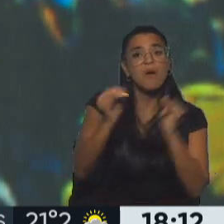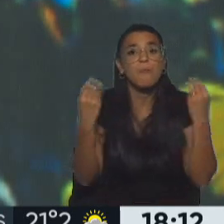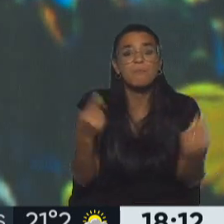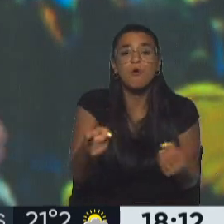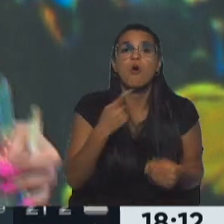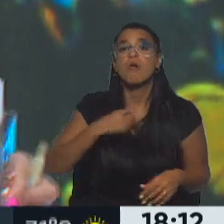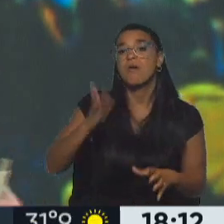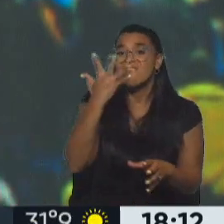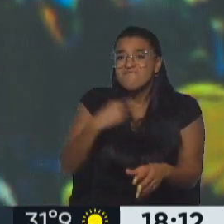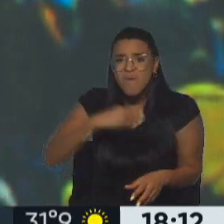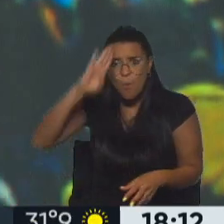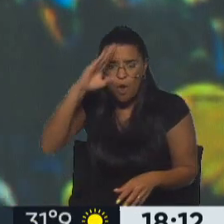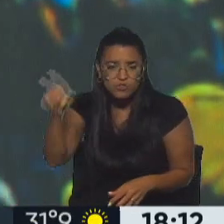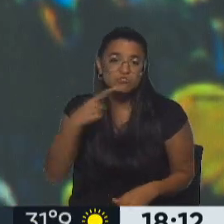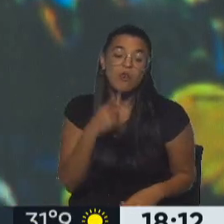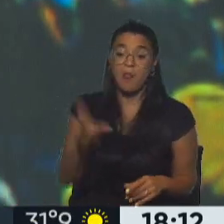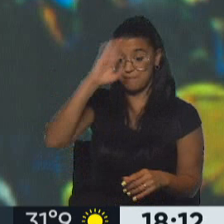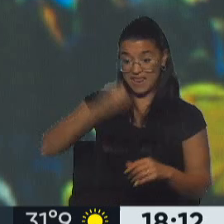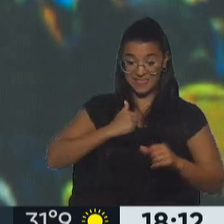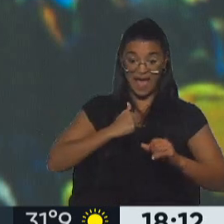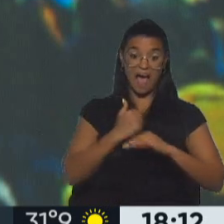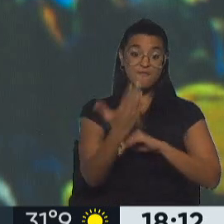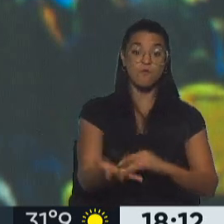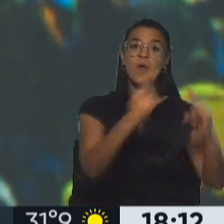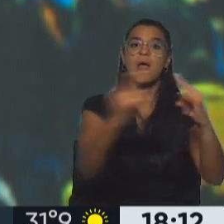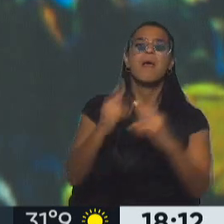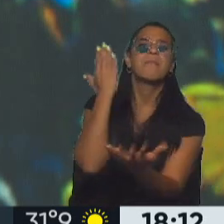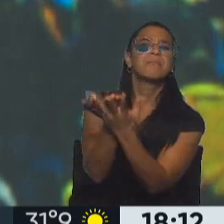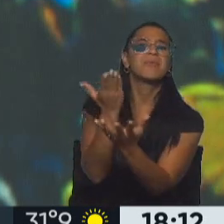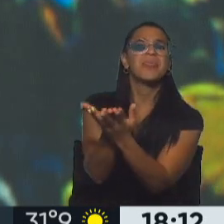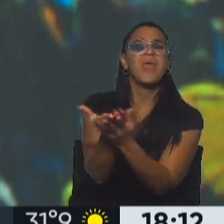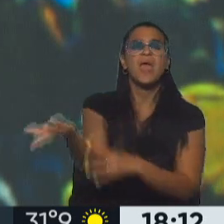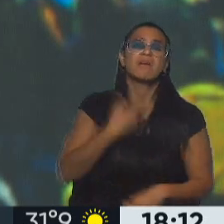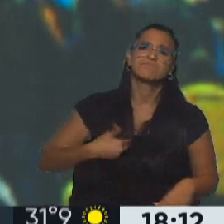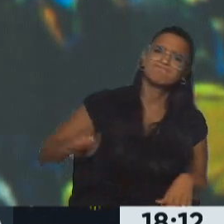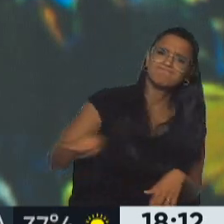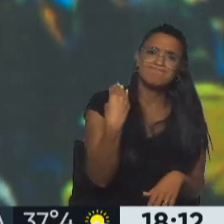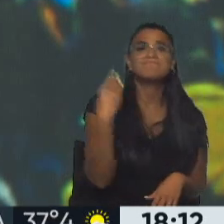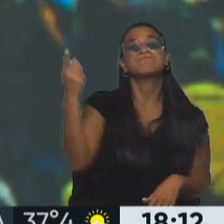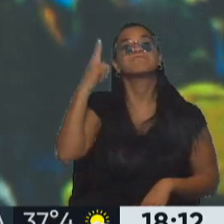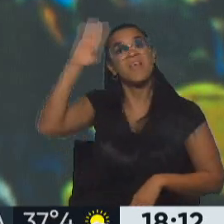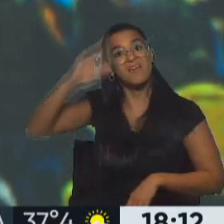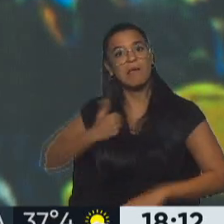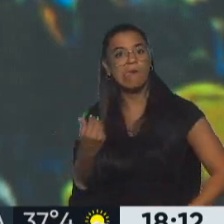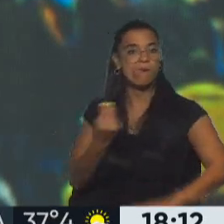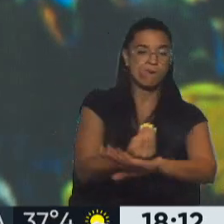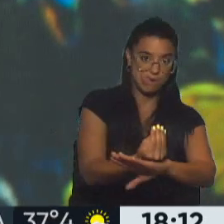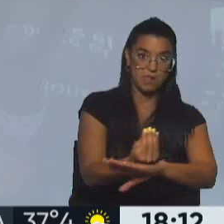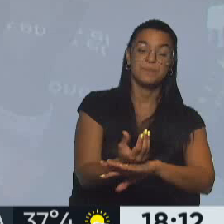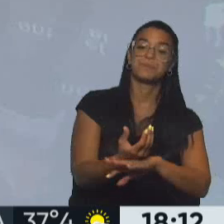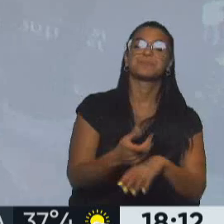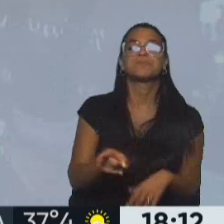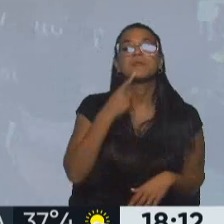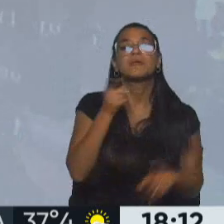con bolsonaristas que estaban fuera de las sedes militares pidiendo un golpe de estado y esto lo han hecho desde la victoria de Lula da Silva